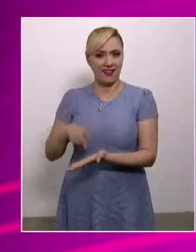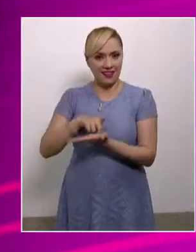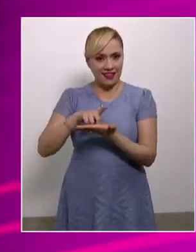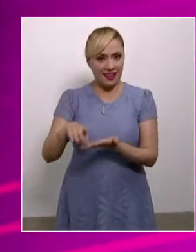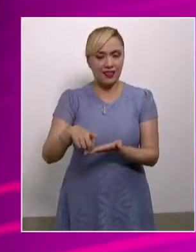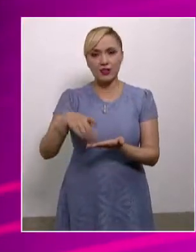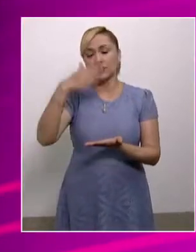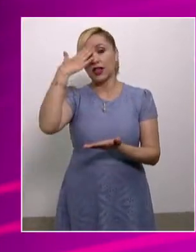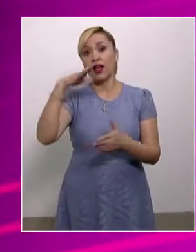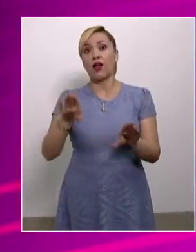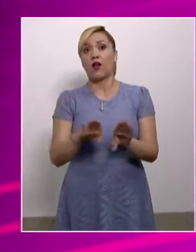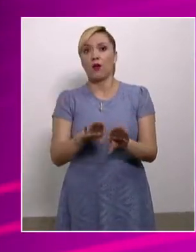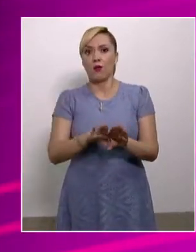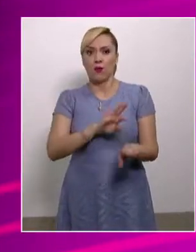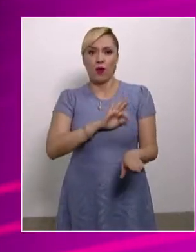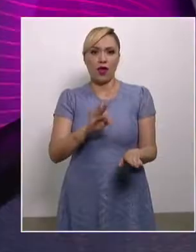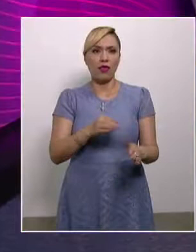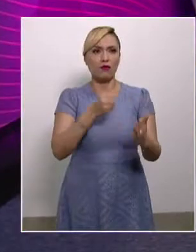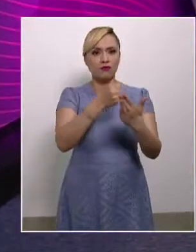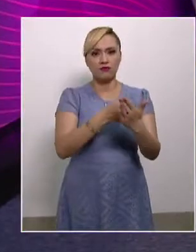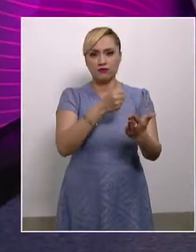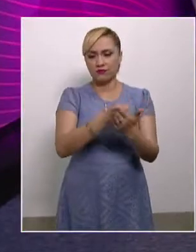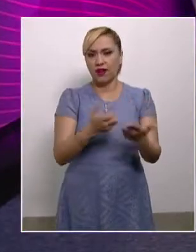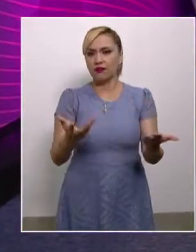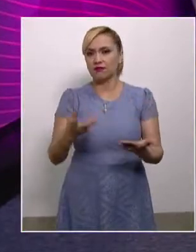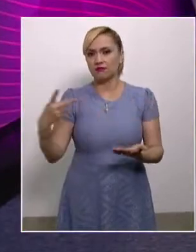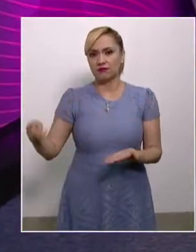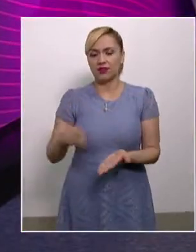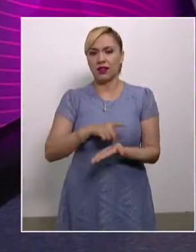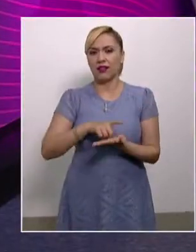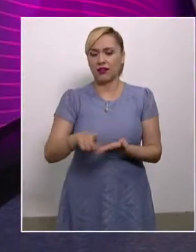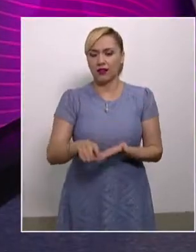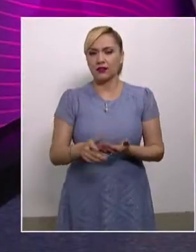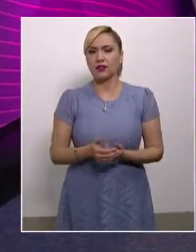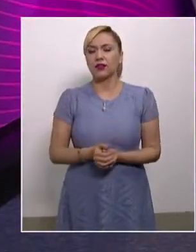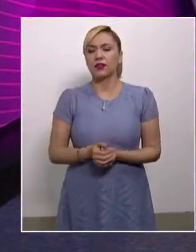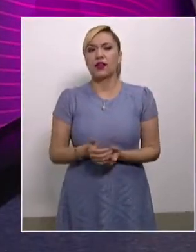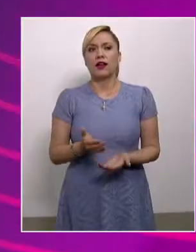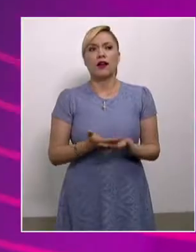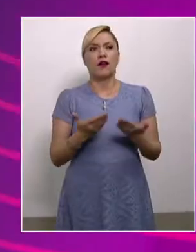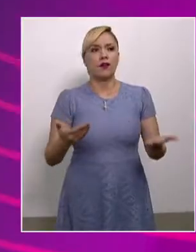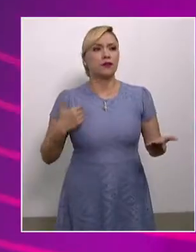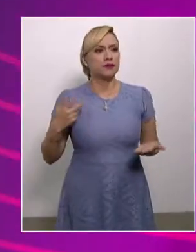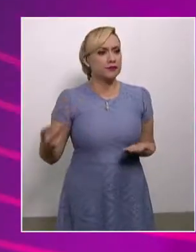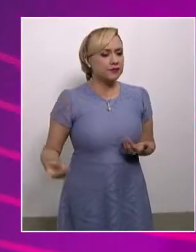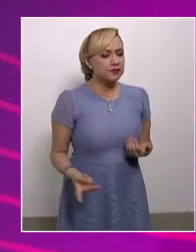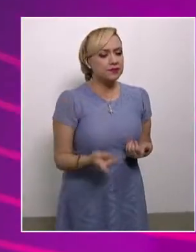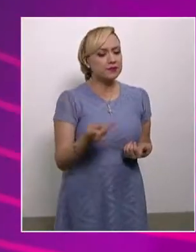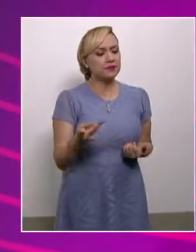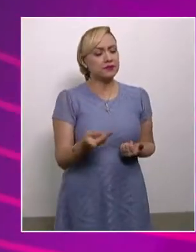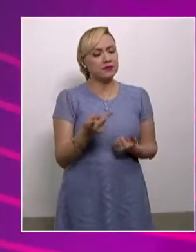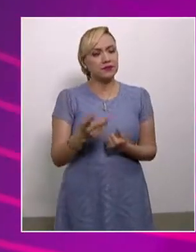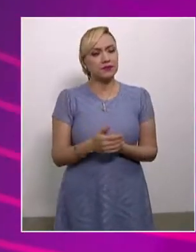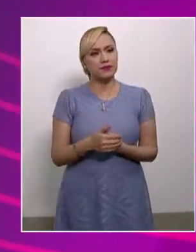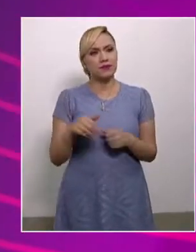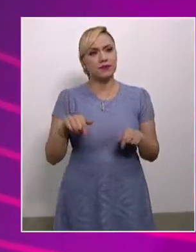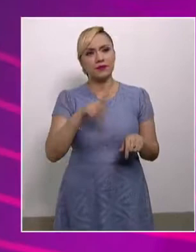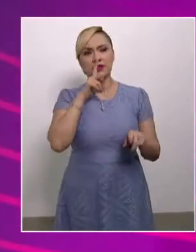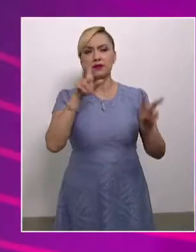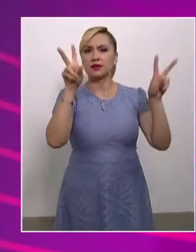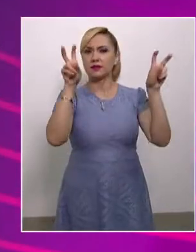cómo ejercer sus derechos. Me voy a ir rapidísimo con esta pregunta. Hay este término,